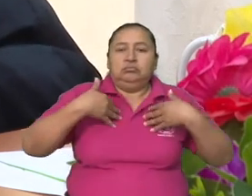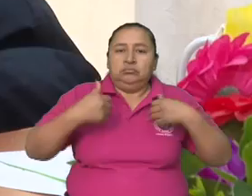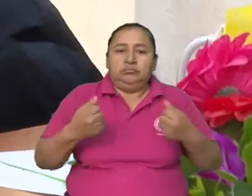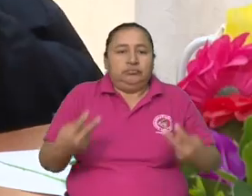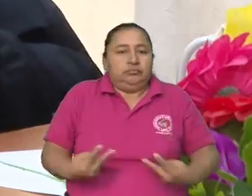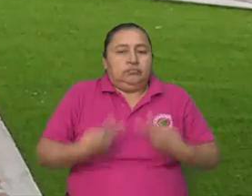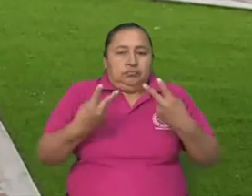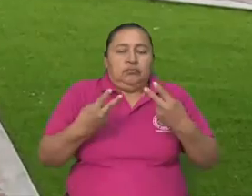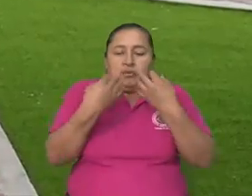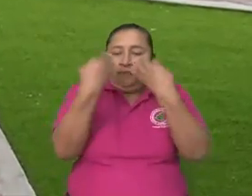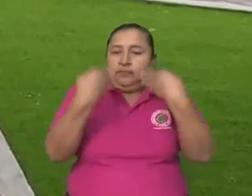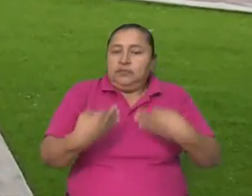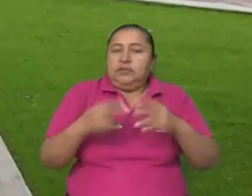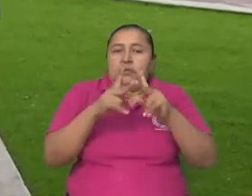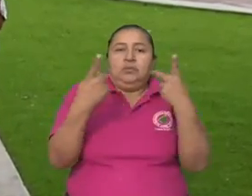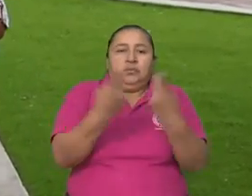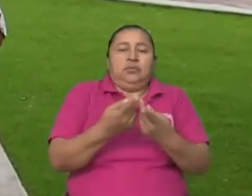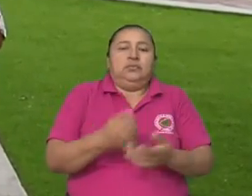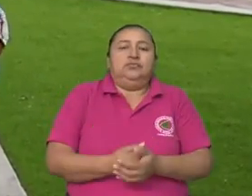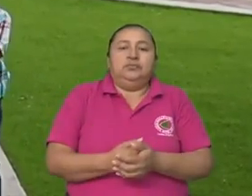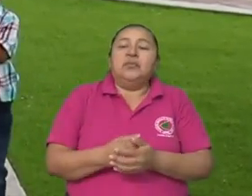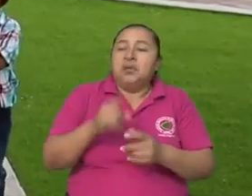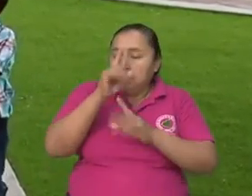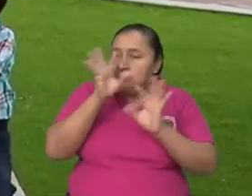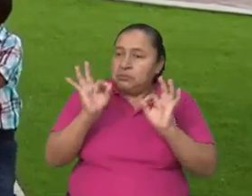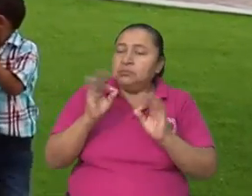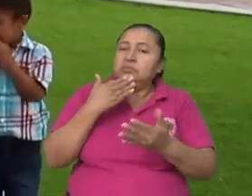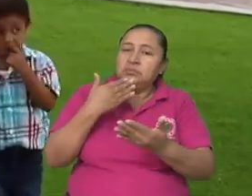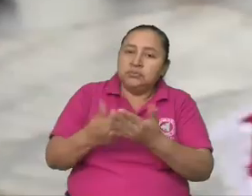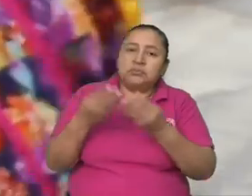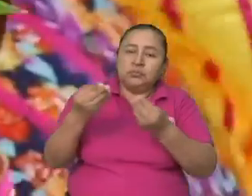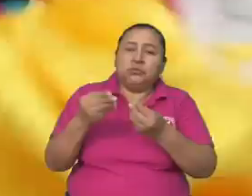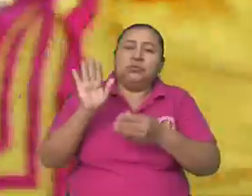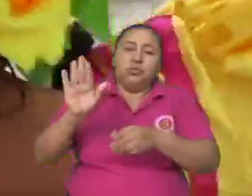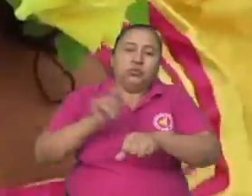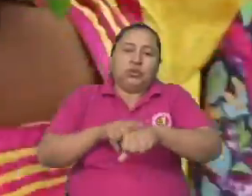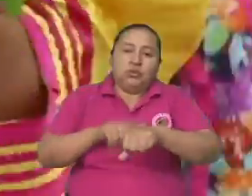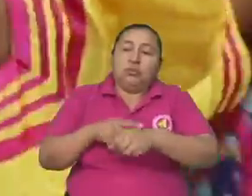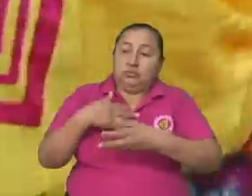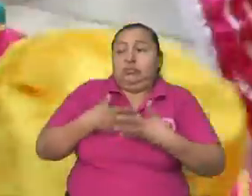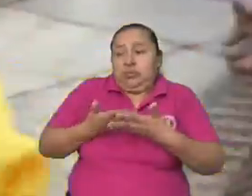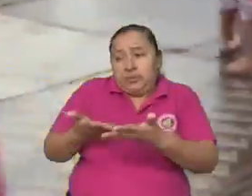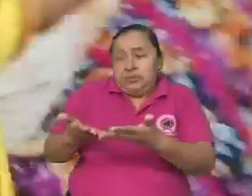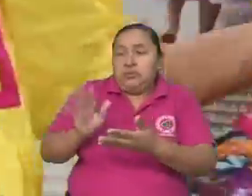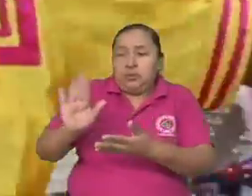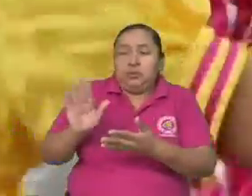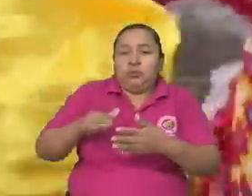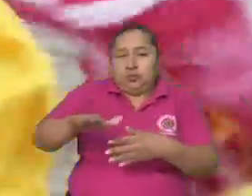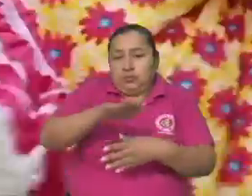la vida y la felicidad a nuestro pueblo. Claro que sí, compañero Vigilio, muchísimas gracias por su tiempo, por recibirnos, ¿no?, en su